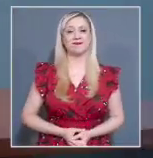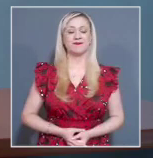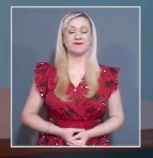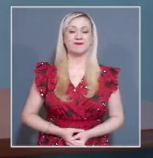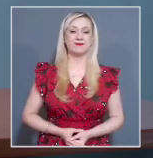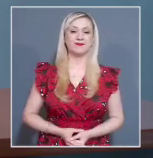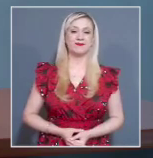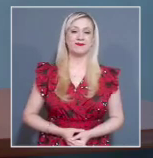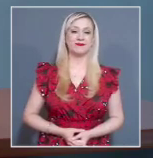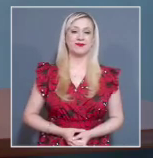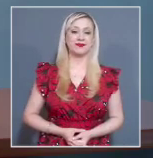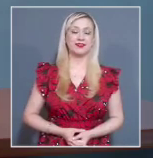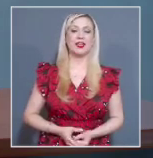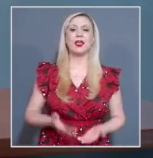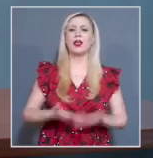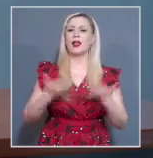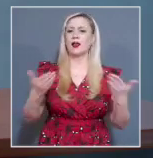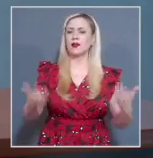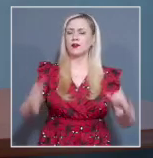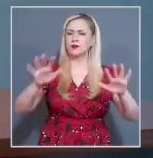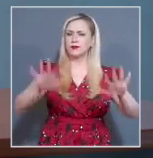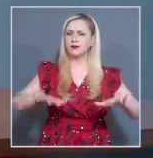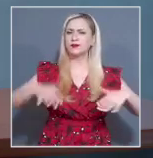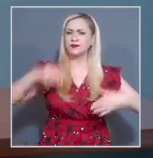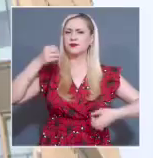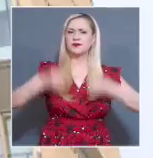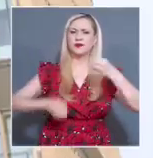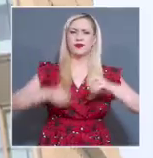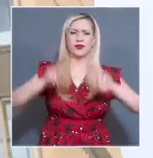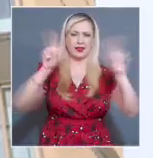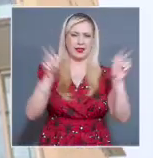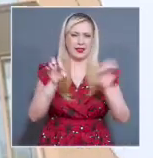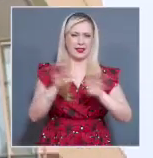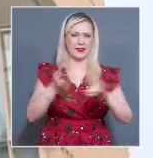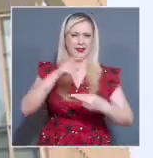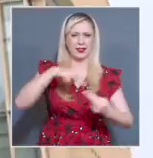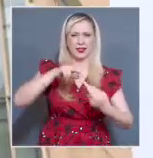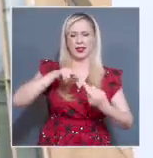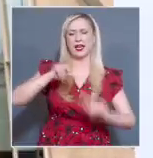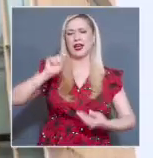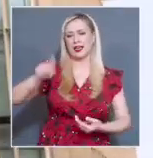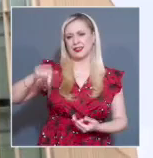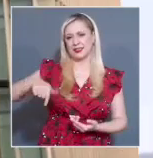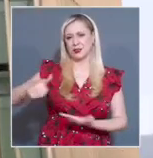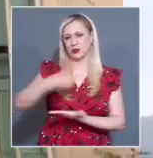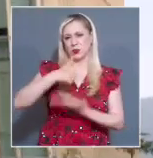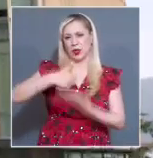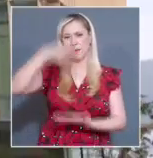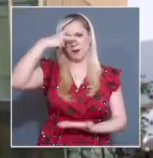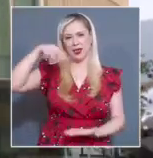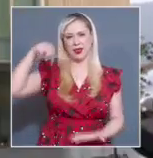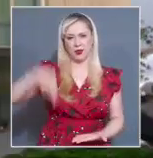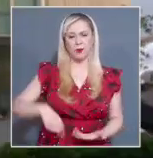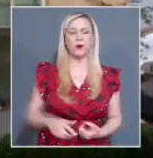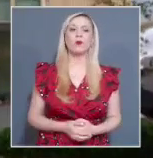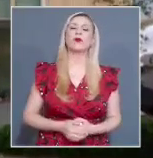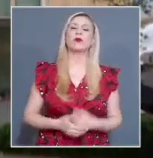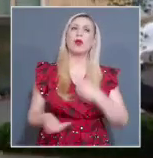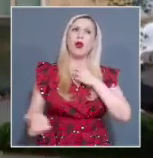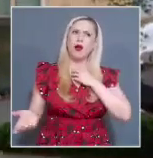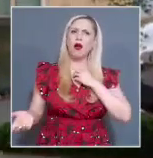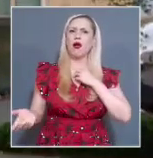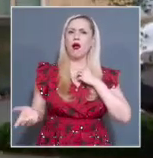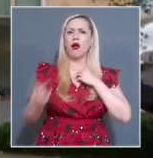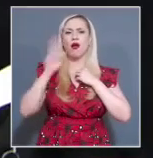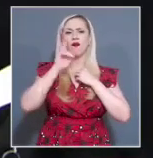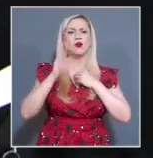Y el Pleno Regional en materia de trabajo de la región Centro-Sur con residencia en la capital del país estableció que para cuantificar la condena